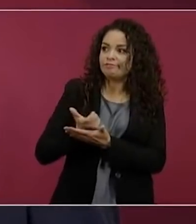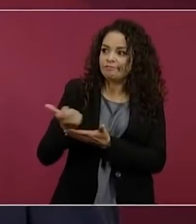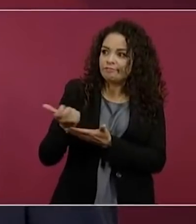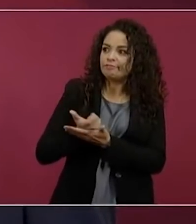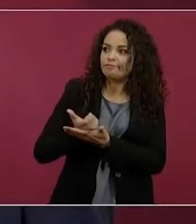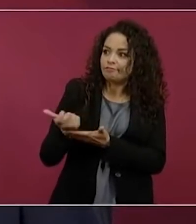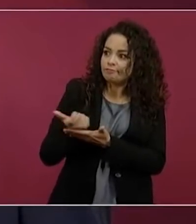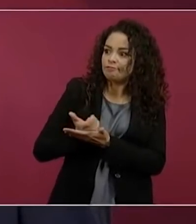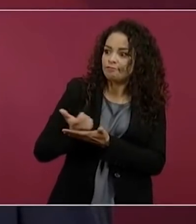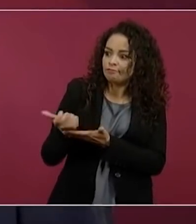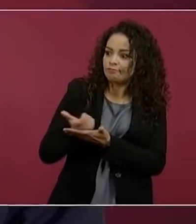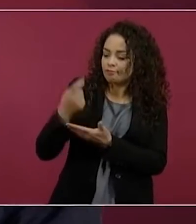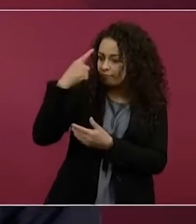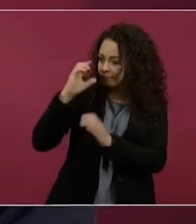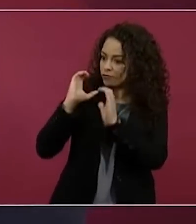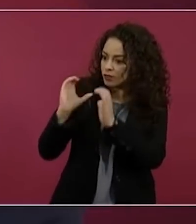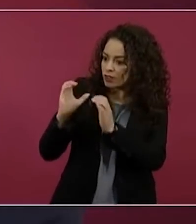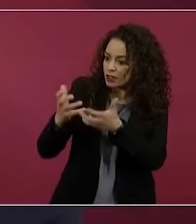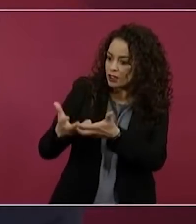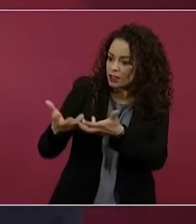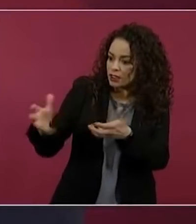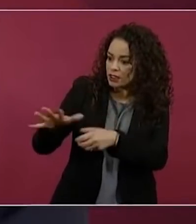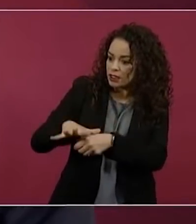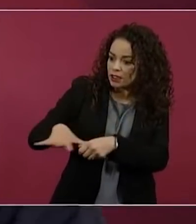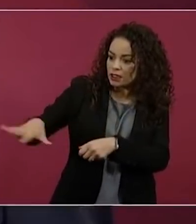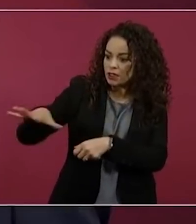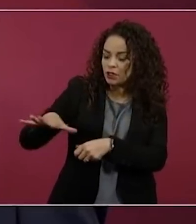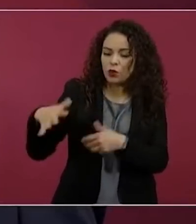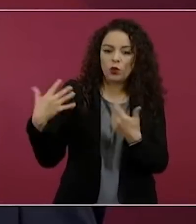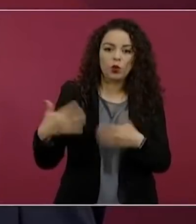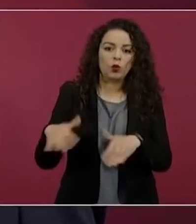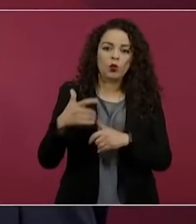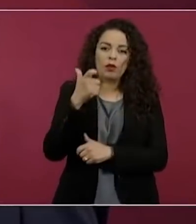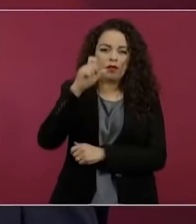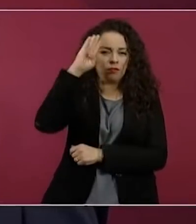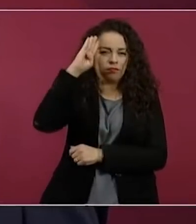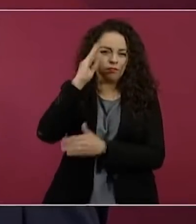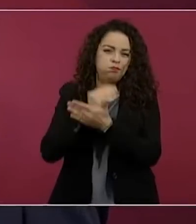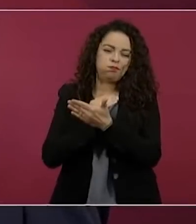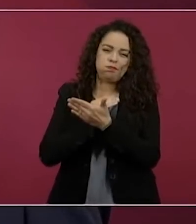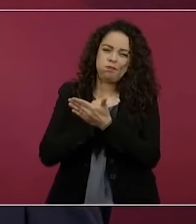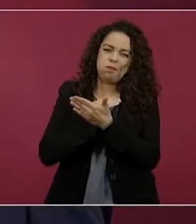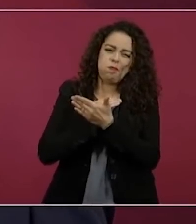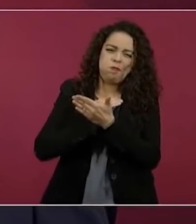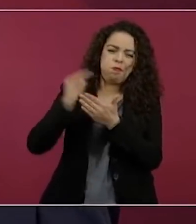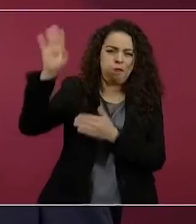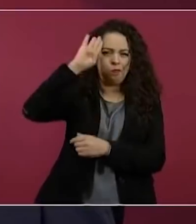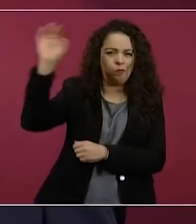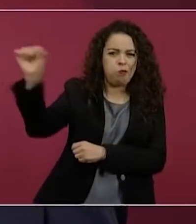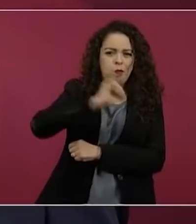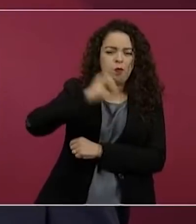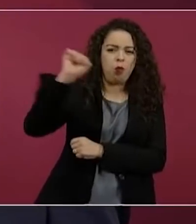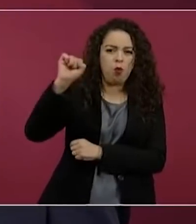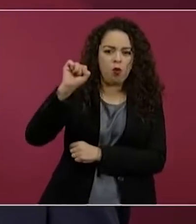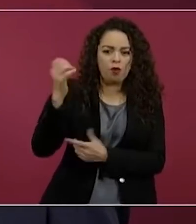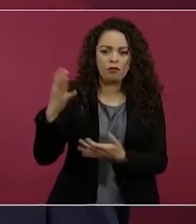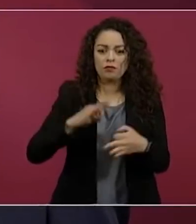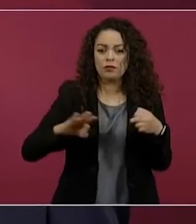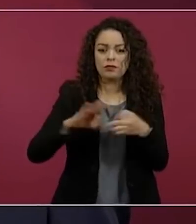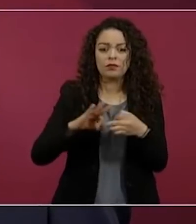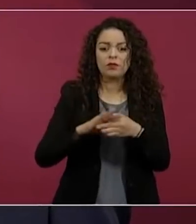invertido, ya la cantidad es superior, es casi